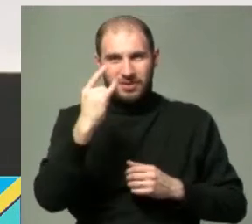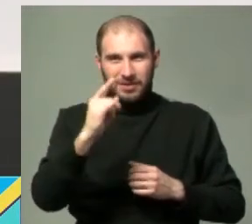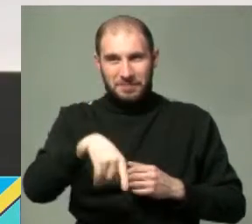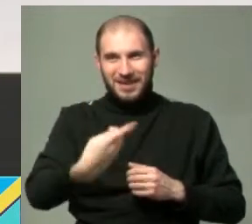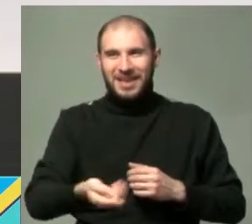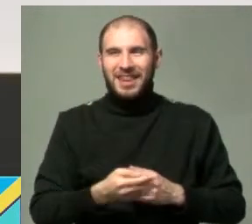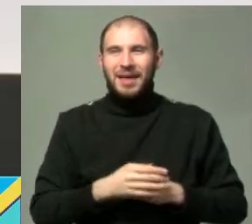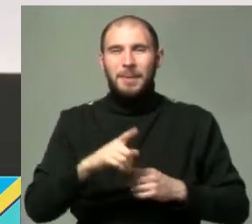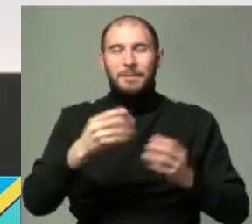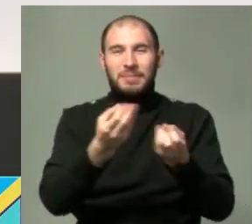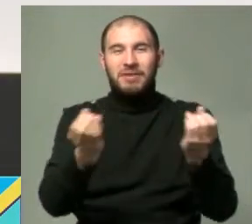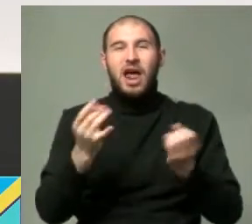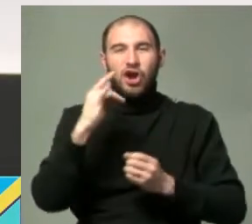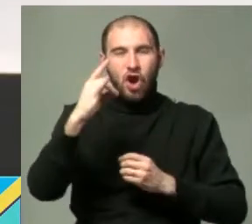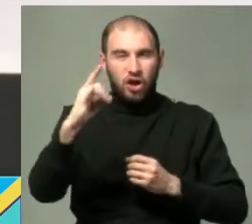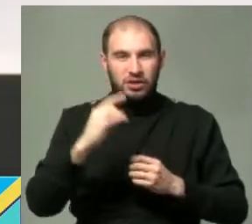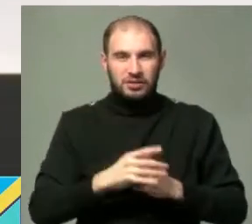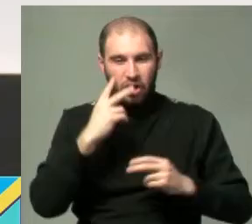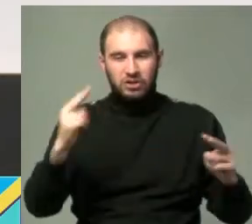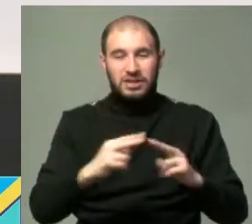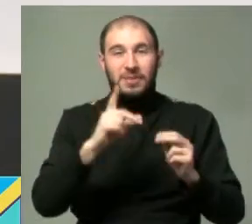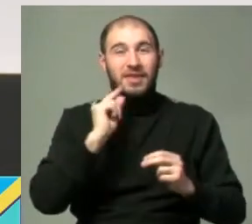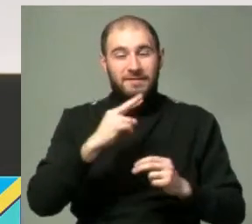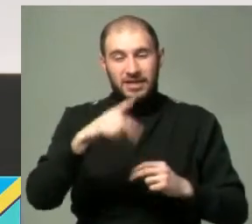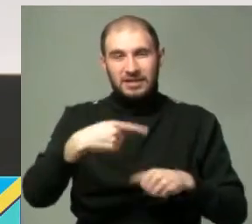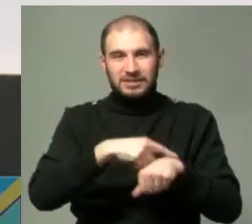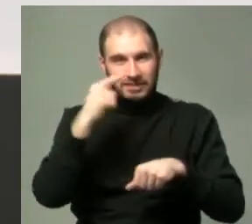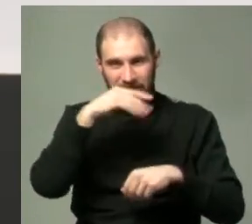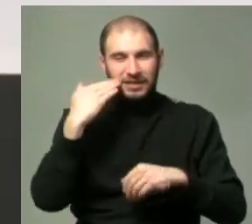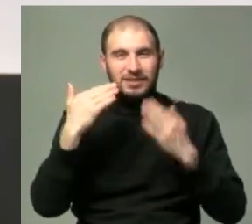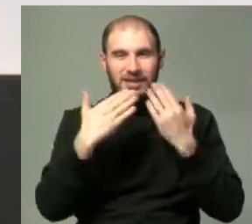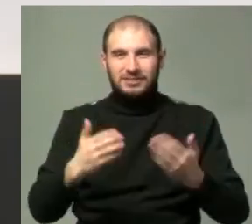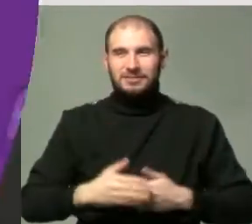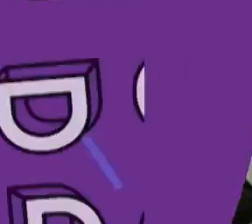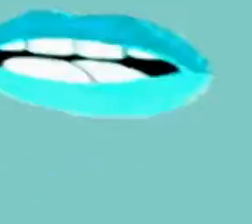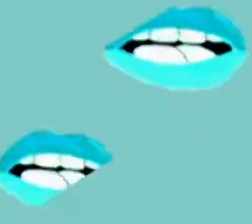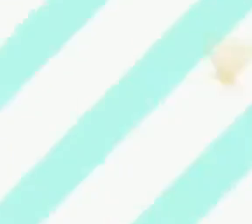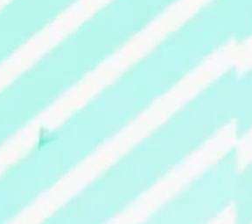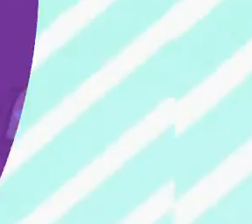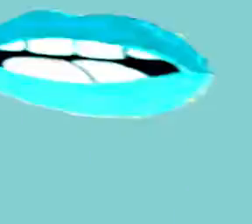Mañana, Primavera Rock. Nos reencontramos nosotros el viernes a las 19 horas. Muchas gracias. Chau, chau.